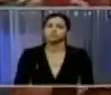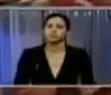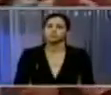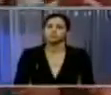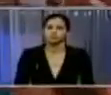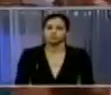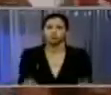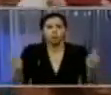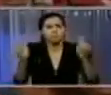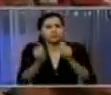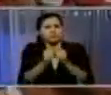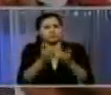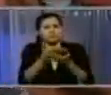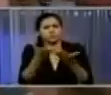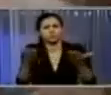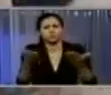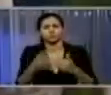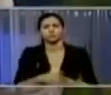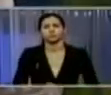compatriota,